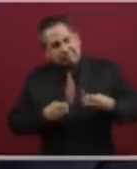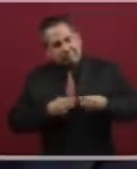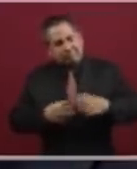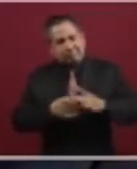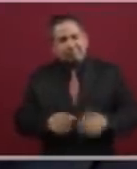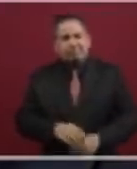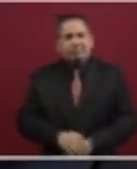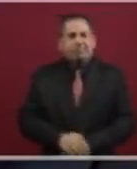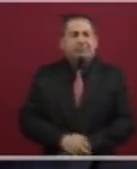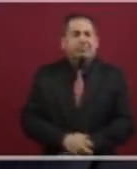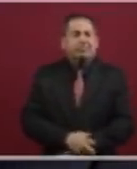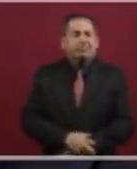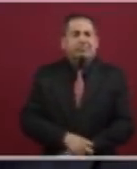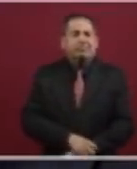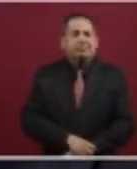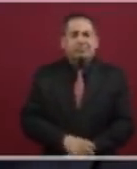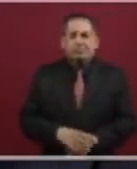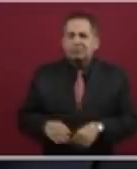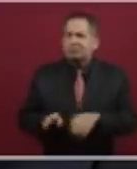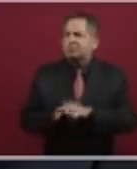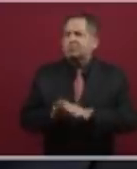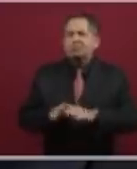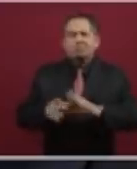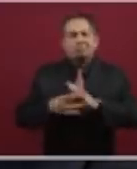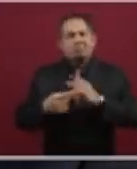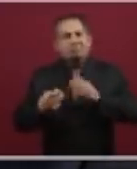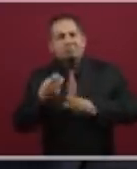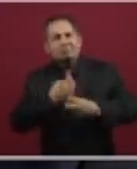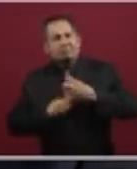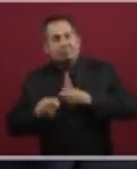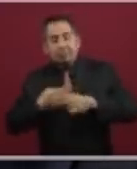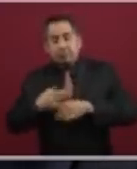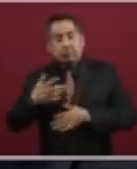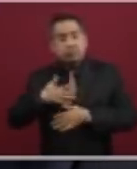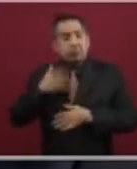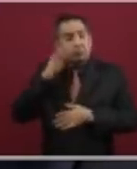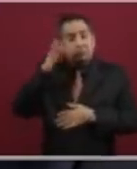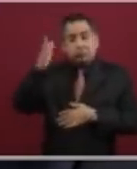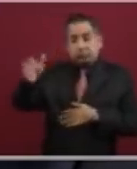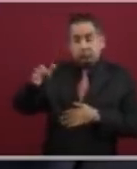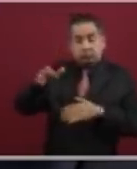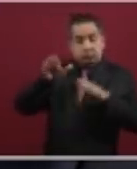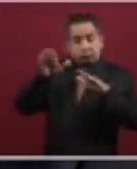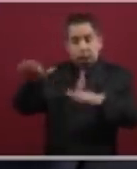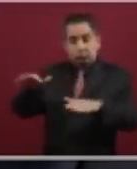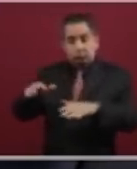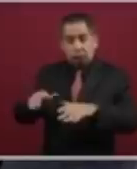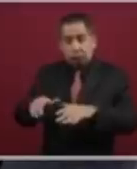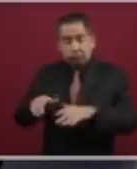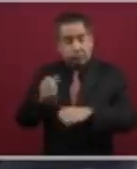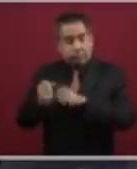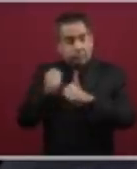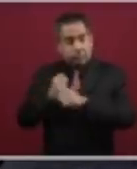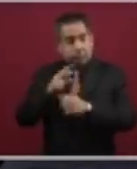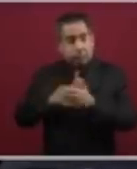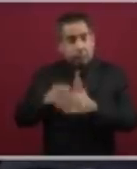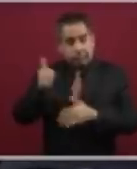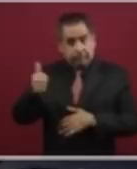la campaña de linchamiento. Iba yo al aeropuerto después del